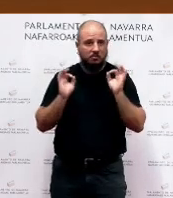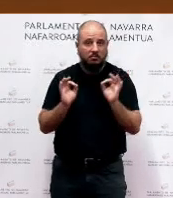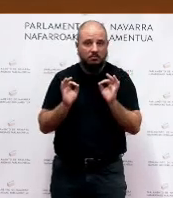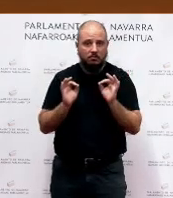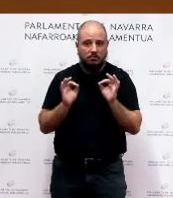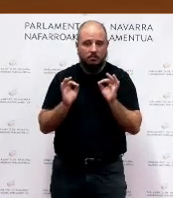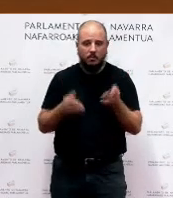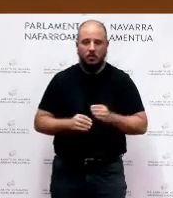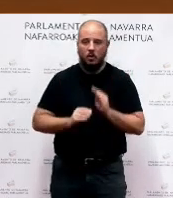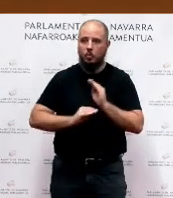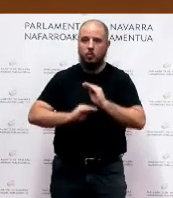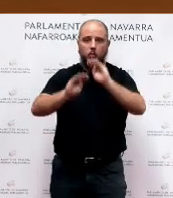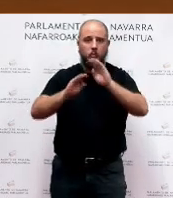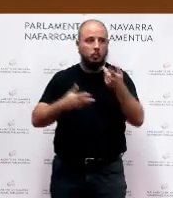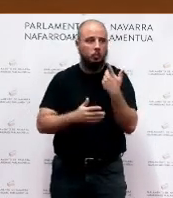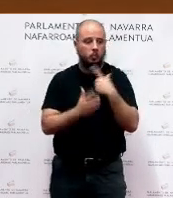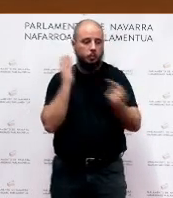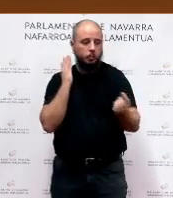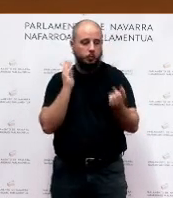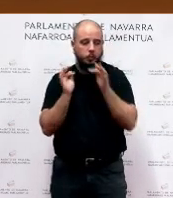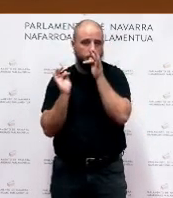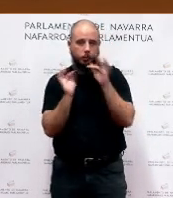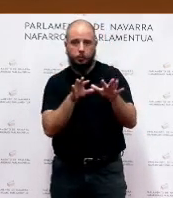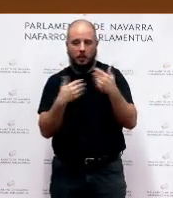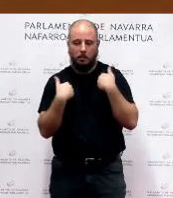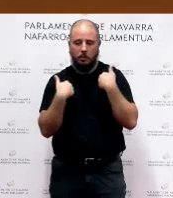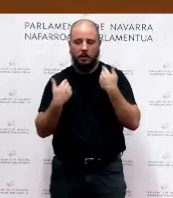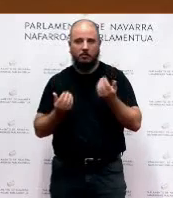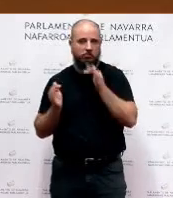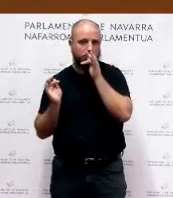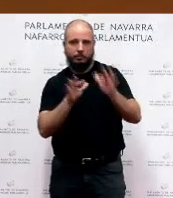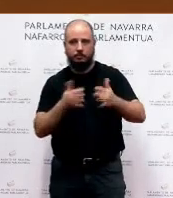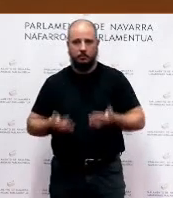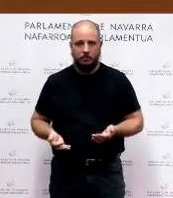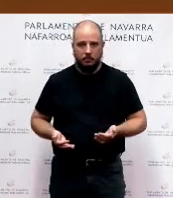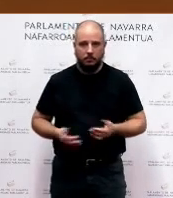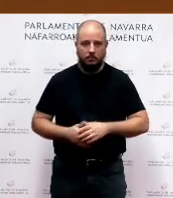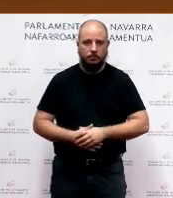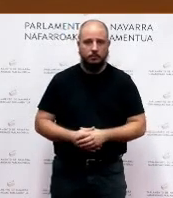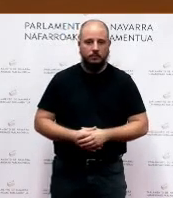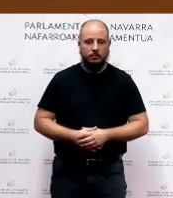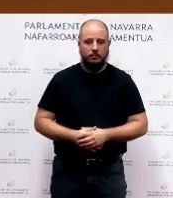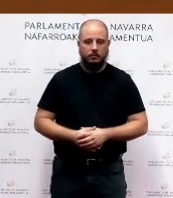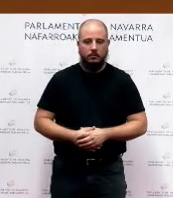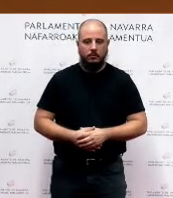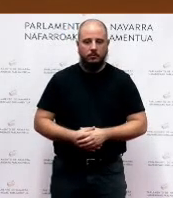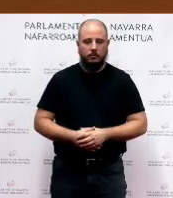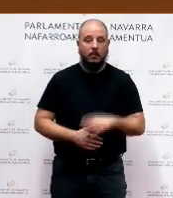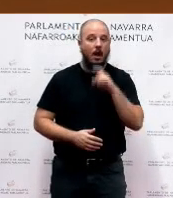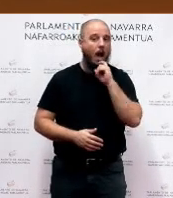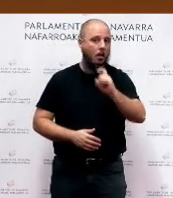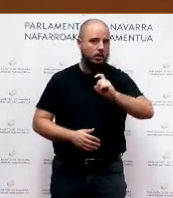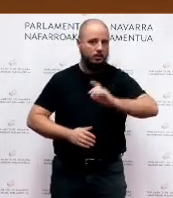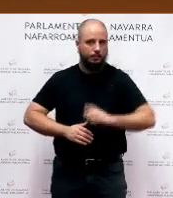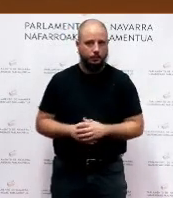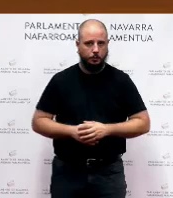su escapatoria para eludir la responsabilidad. Pues ya les adelanto que cuando las